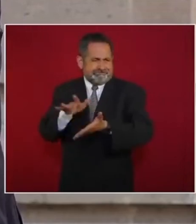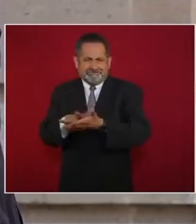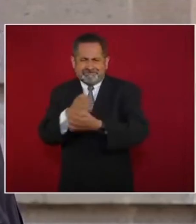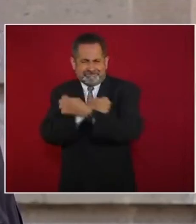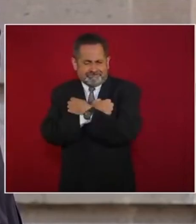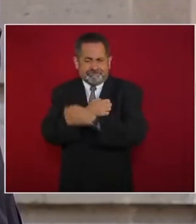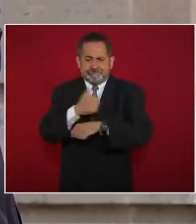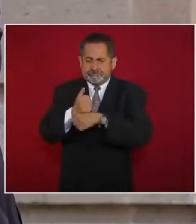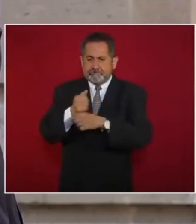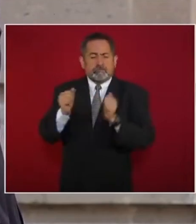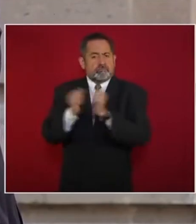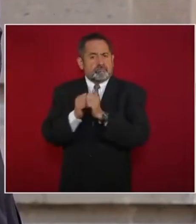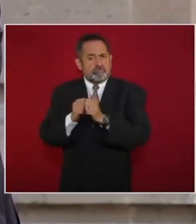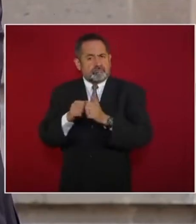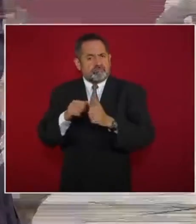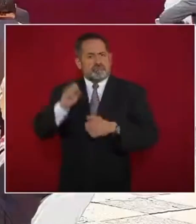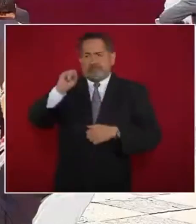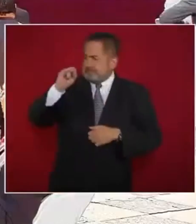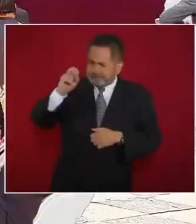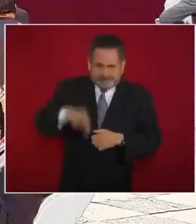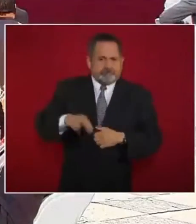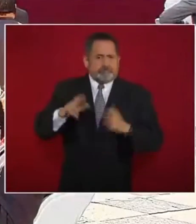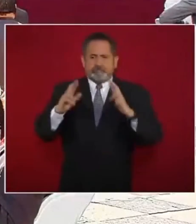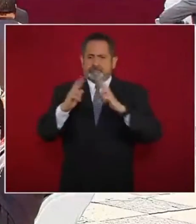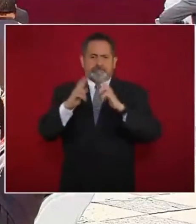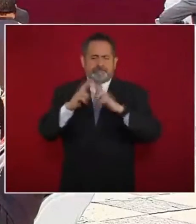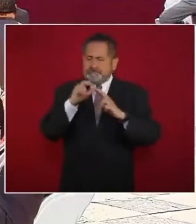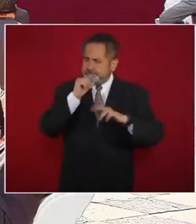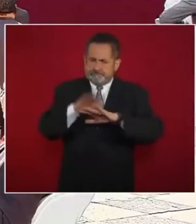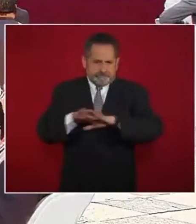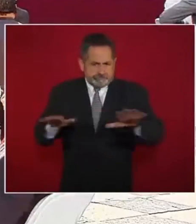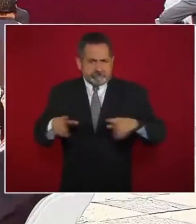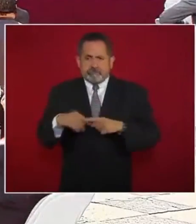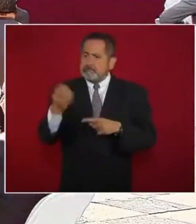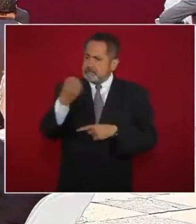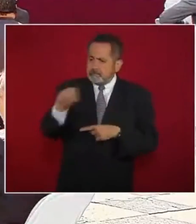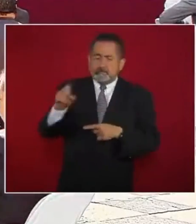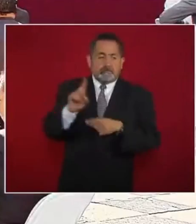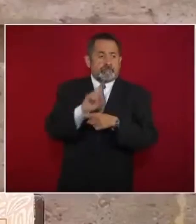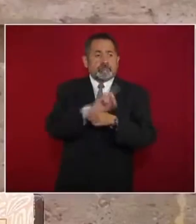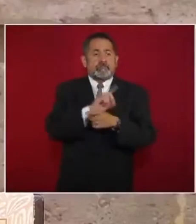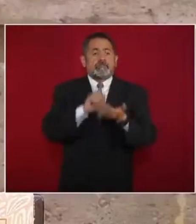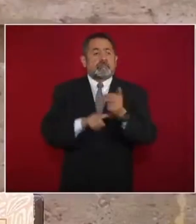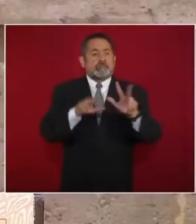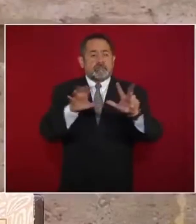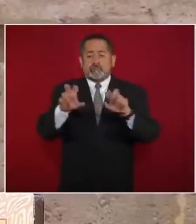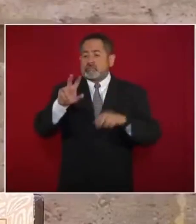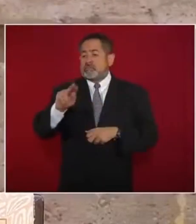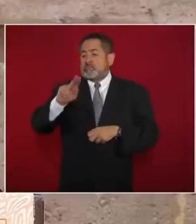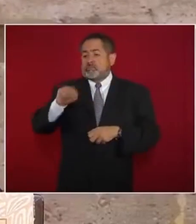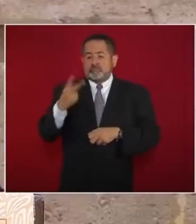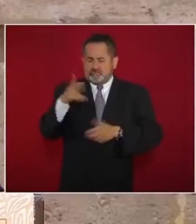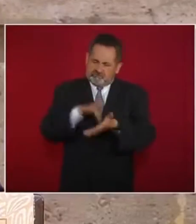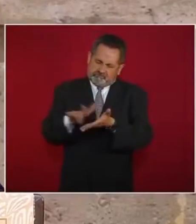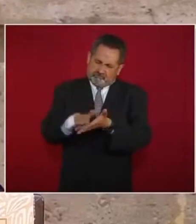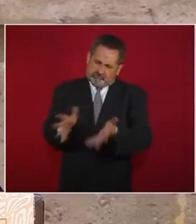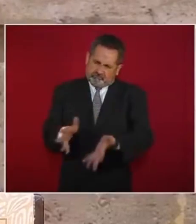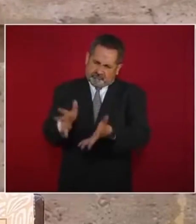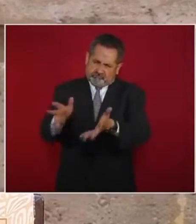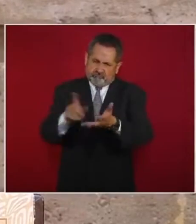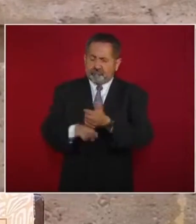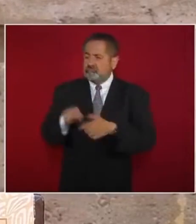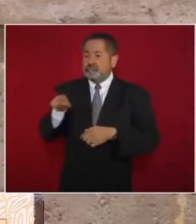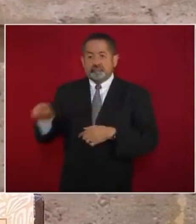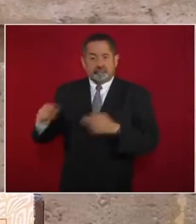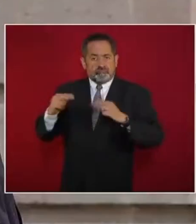acto presidencial de festejo a los profesores para solicitar la desaparición de las Afores, porque para ellos han sido producto de una